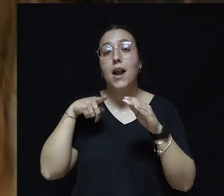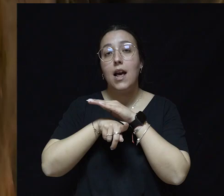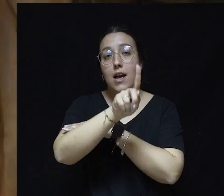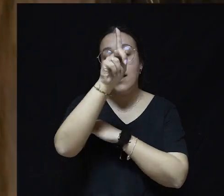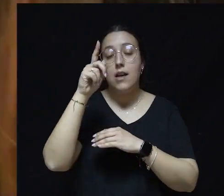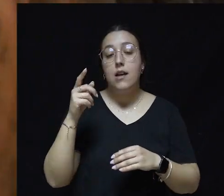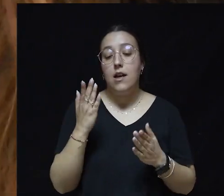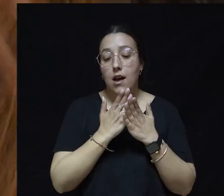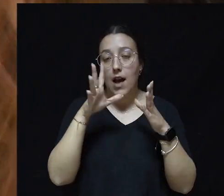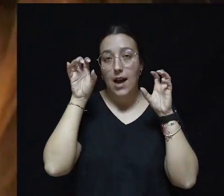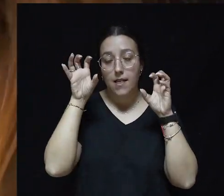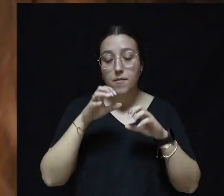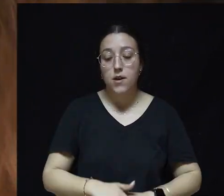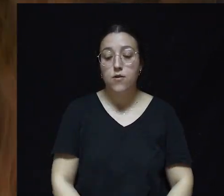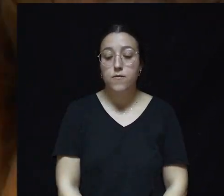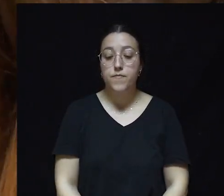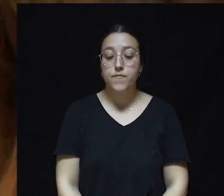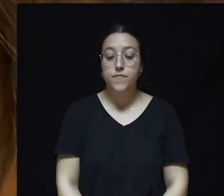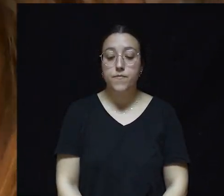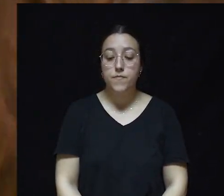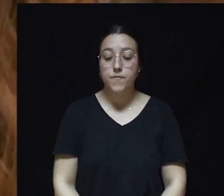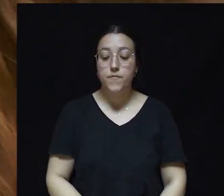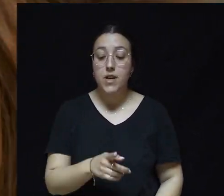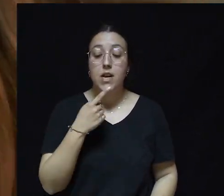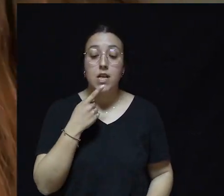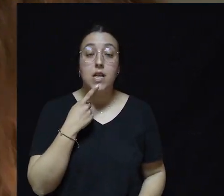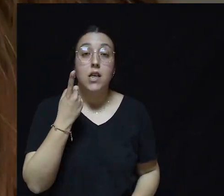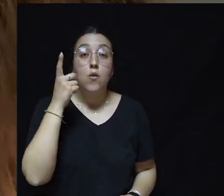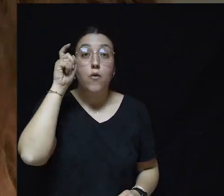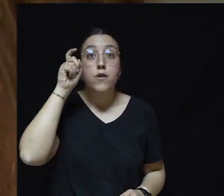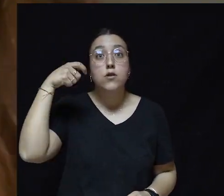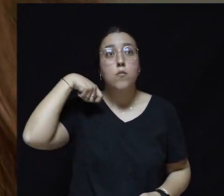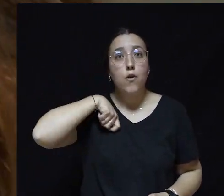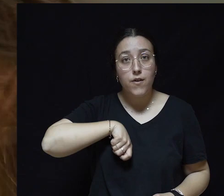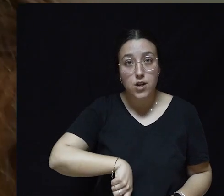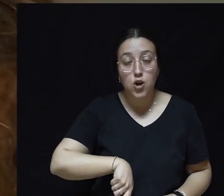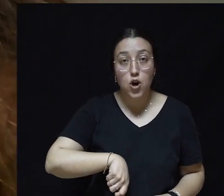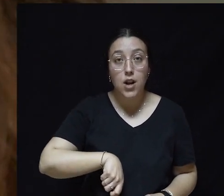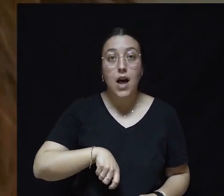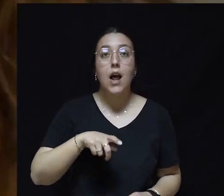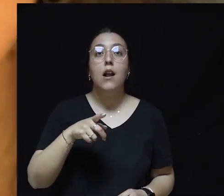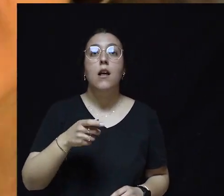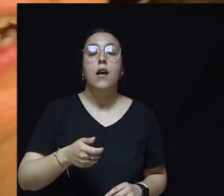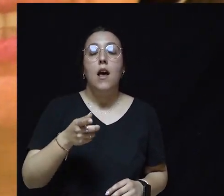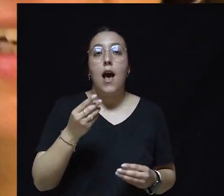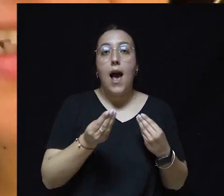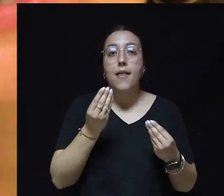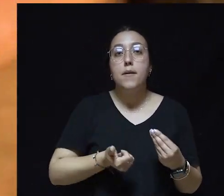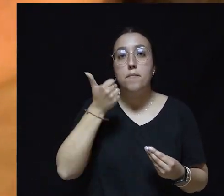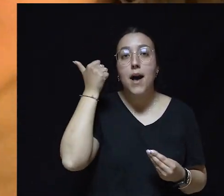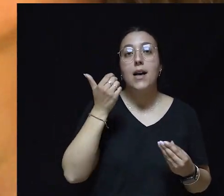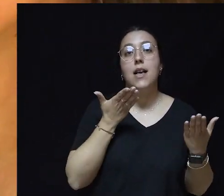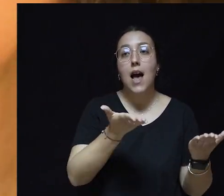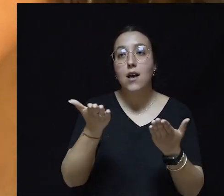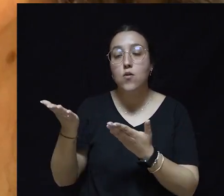que muestra, ¿no?, la investigación es que un profesorado formado en evidencias científicas lo que hará será llevar